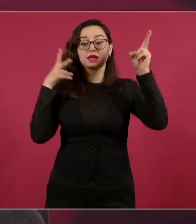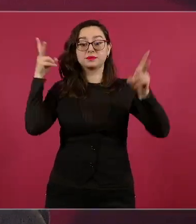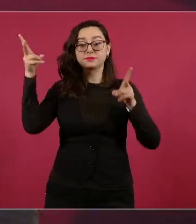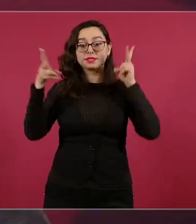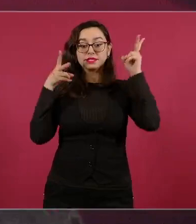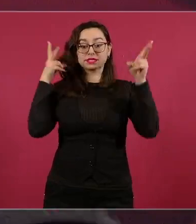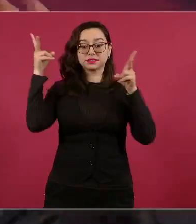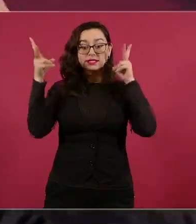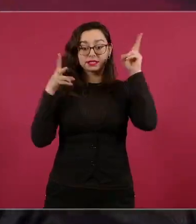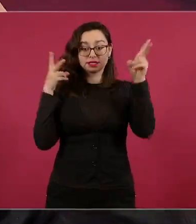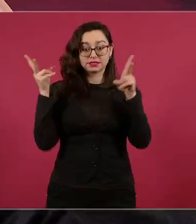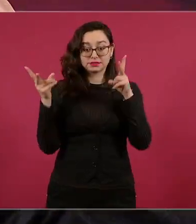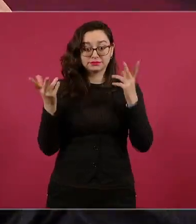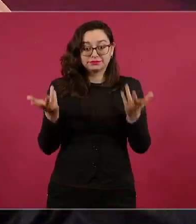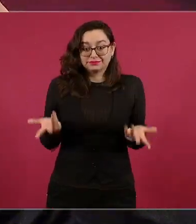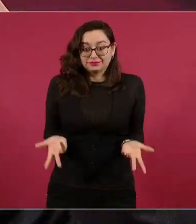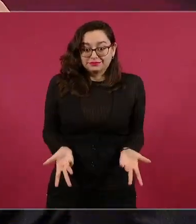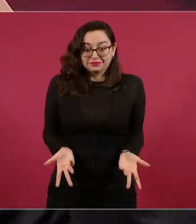sea,